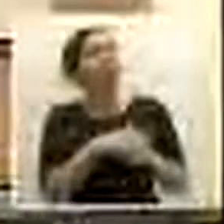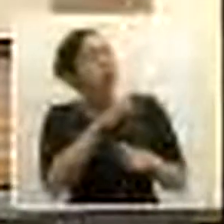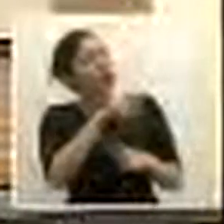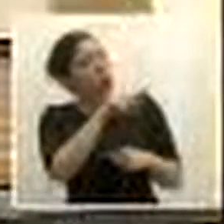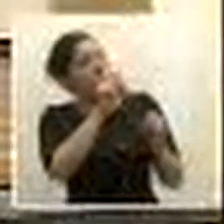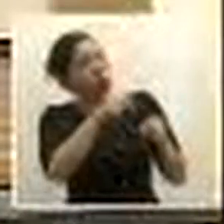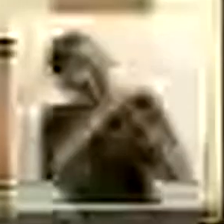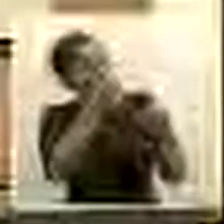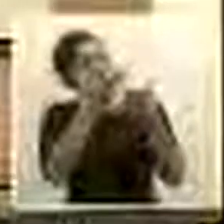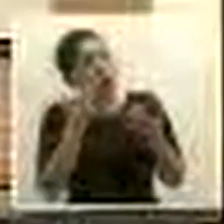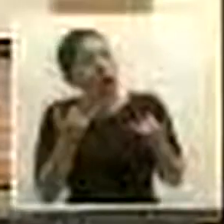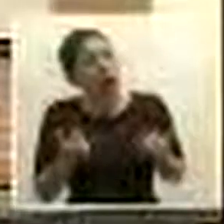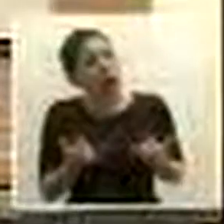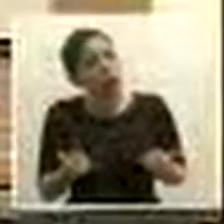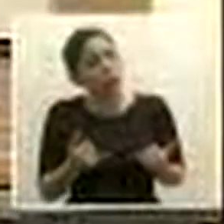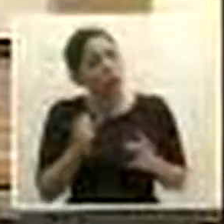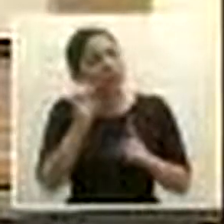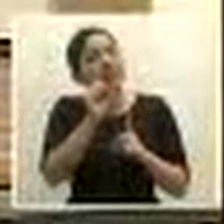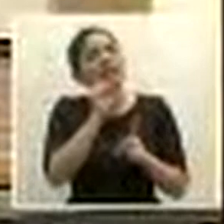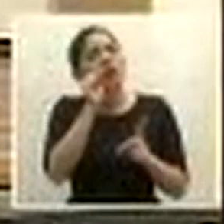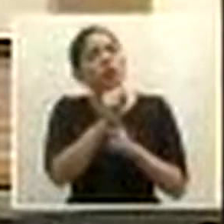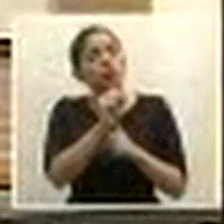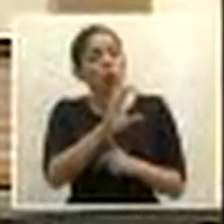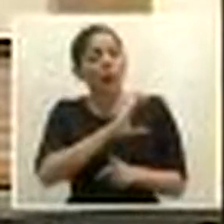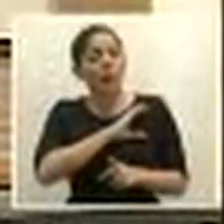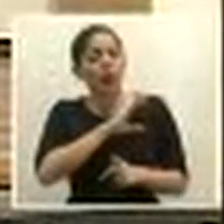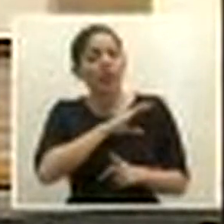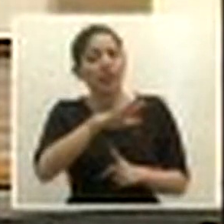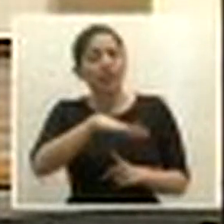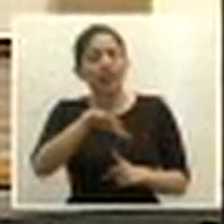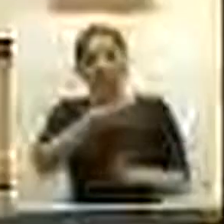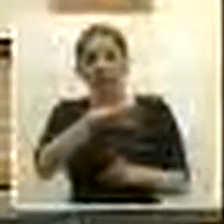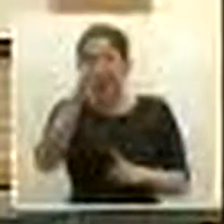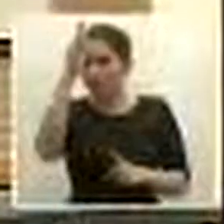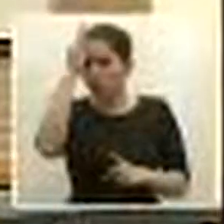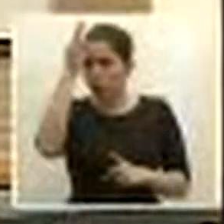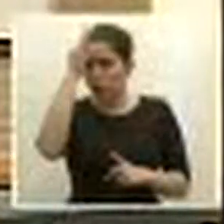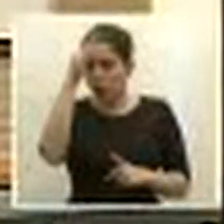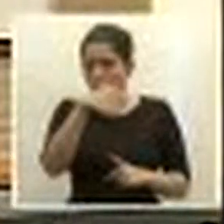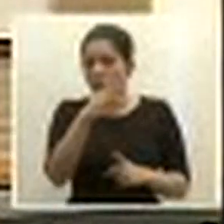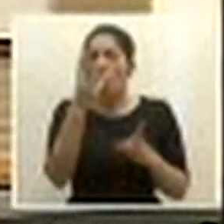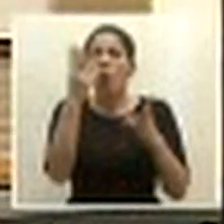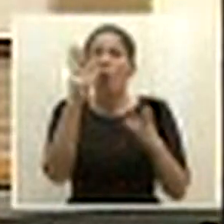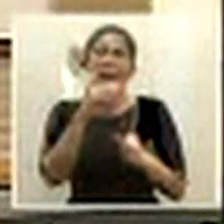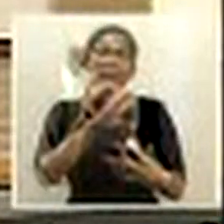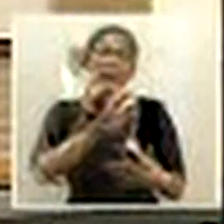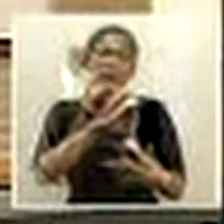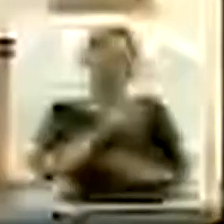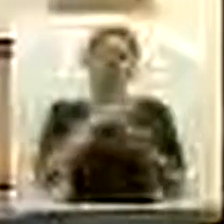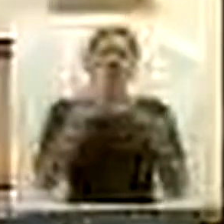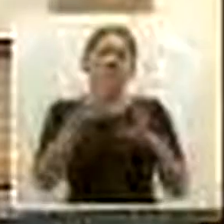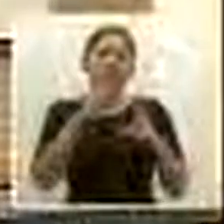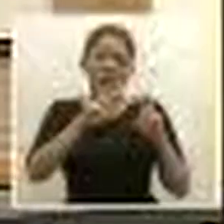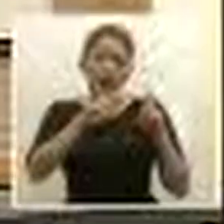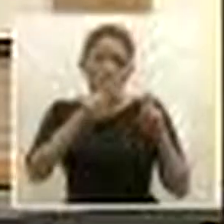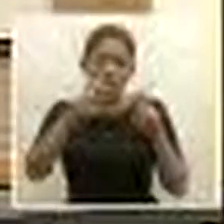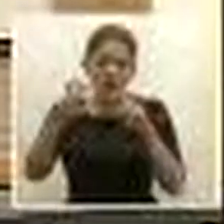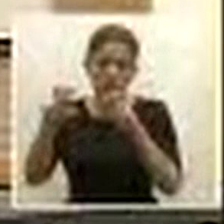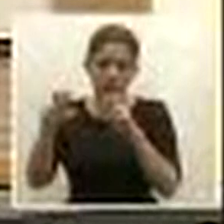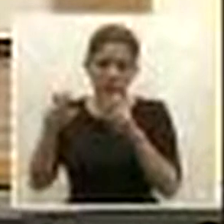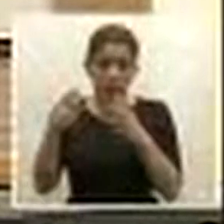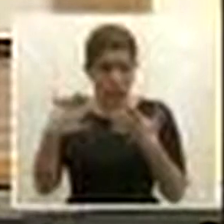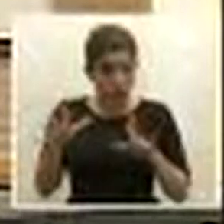actualizar información sobre la situación en la delegación policial de La Fortuna en San Carlos? ¿A cuántos oficiales les hicieron pruebas? ¿Ya